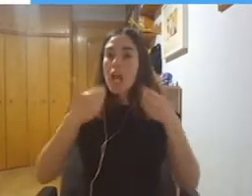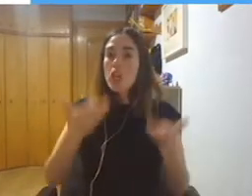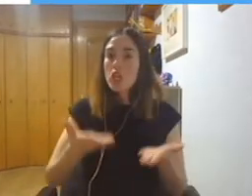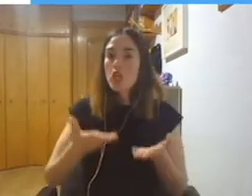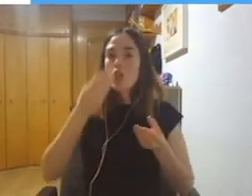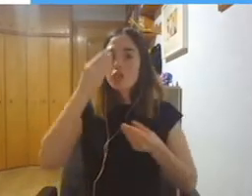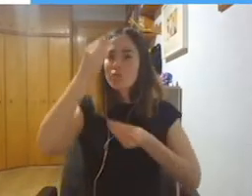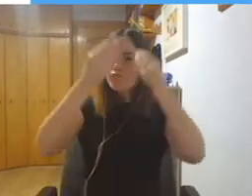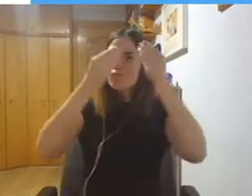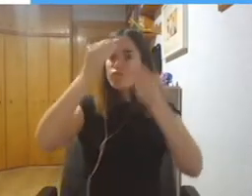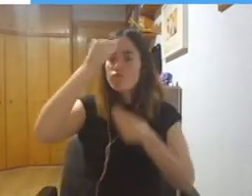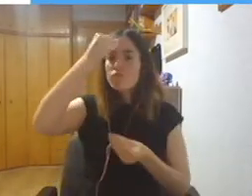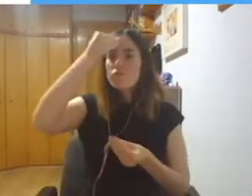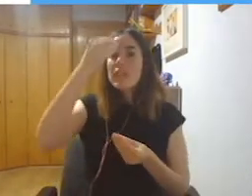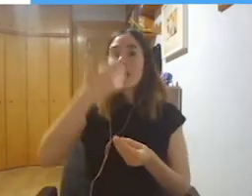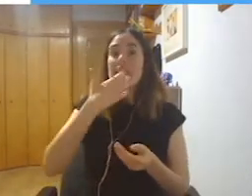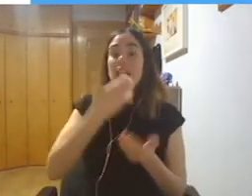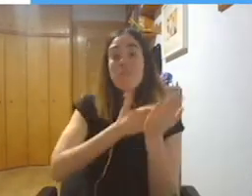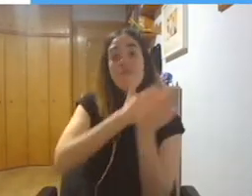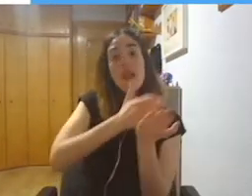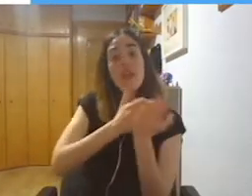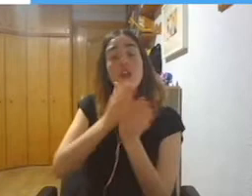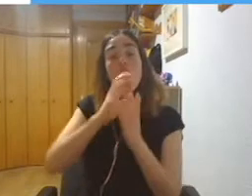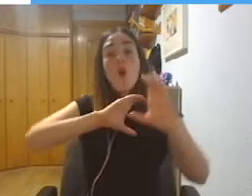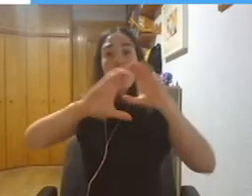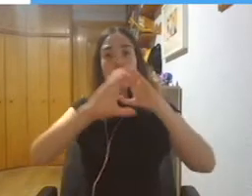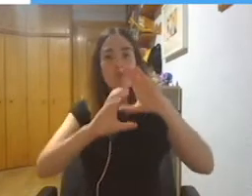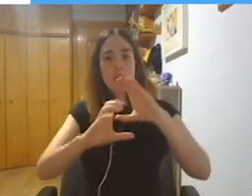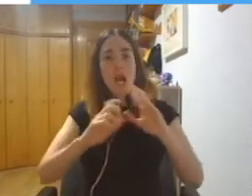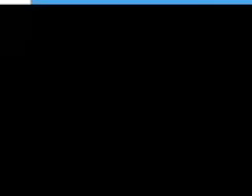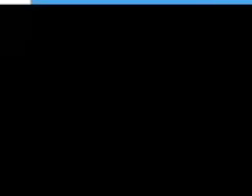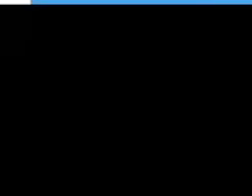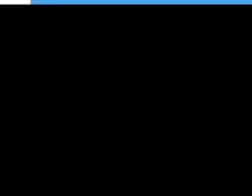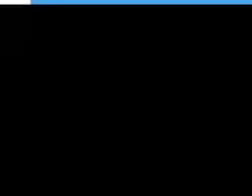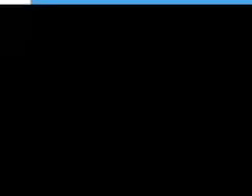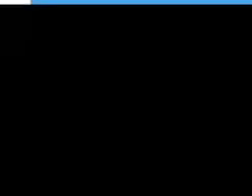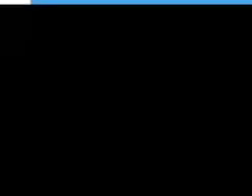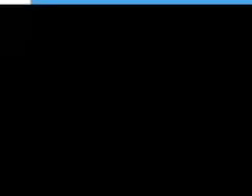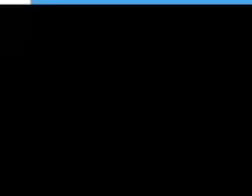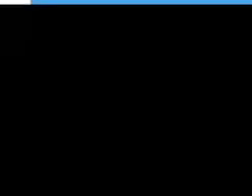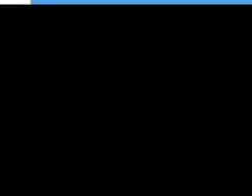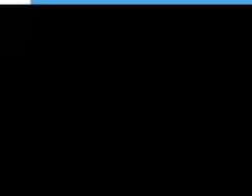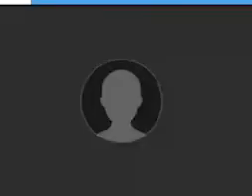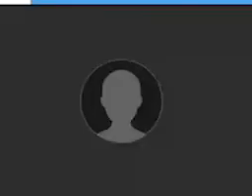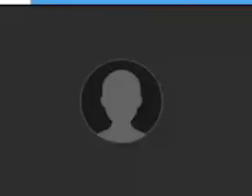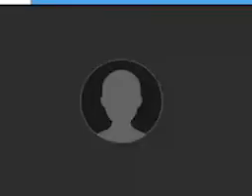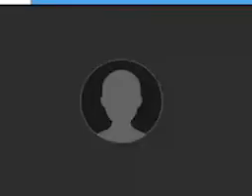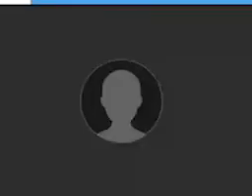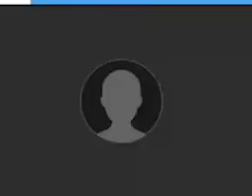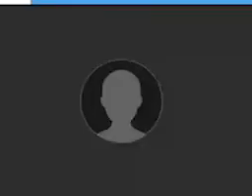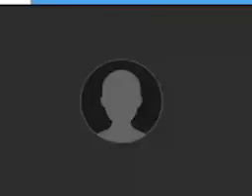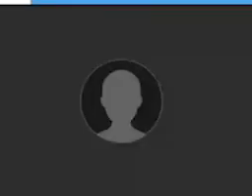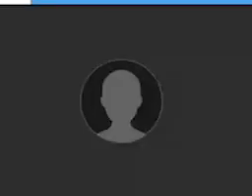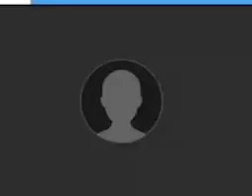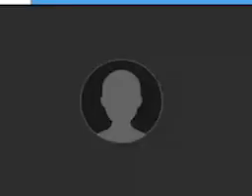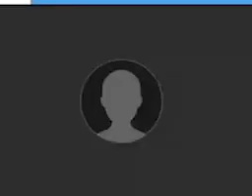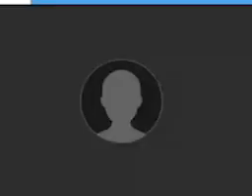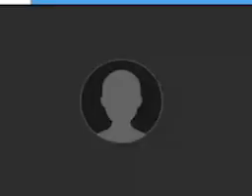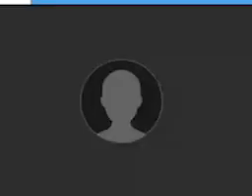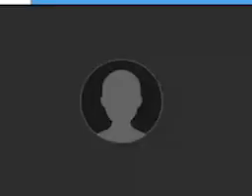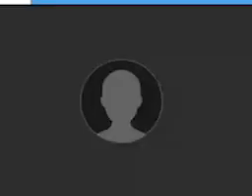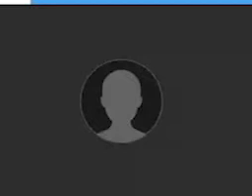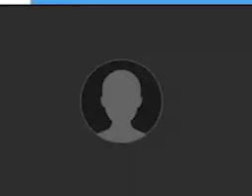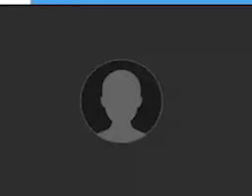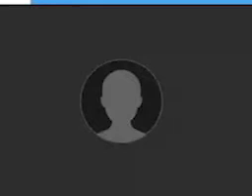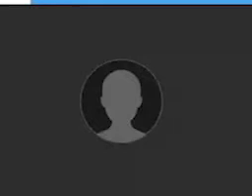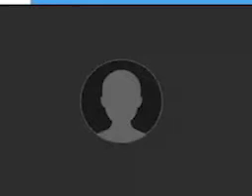es que con unos medios de comunicación que potencien que haya más personas intérpretes de lengua de signos,